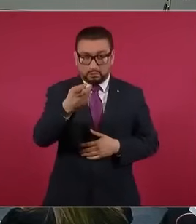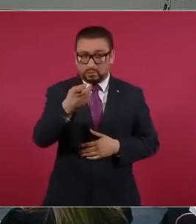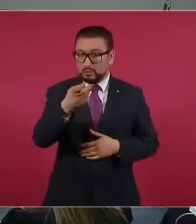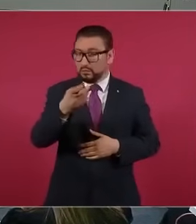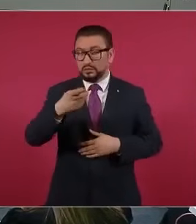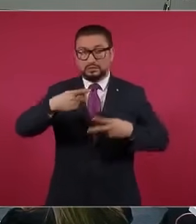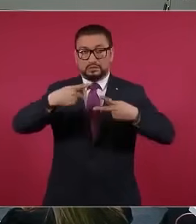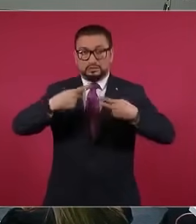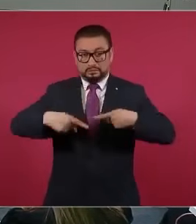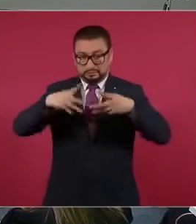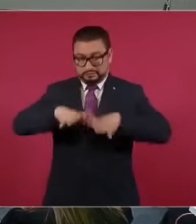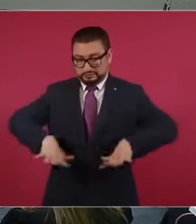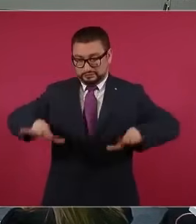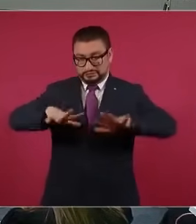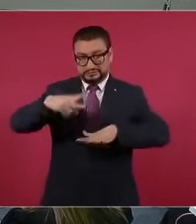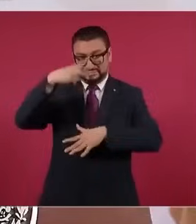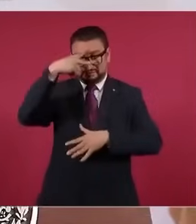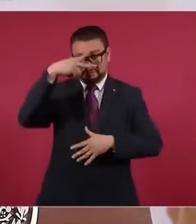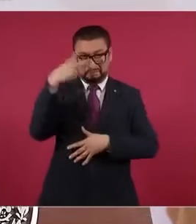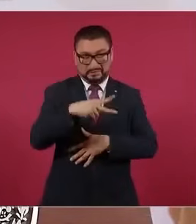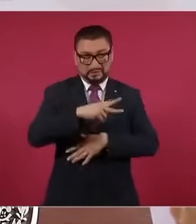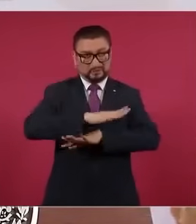basta.